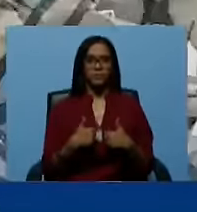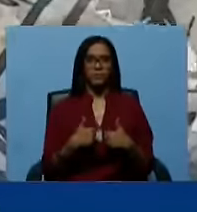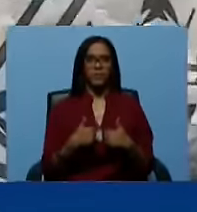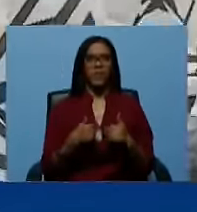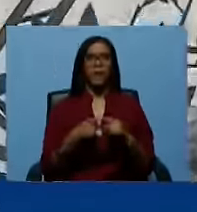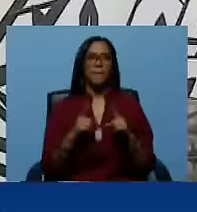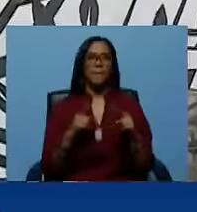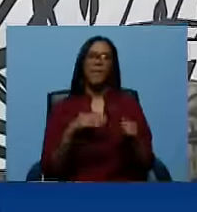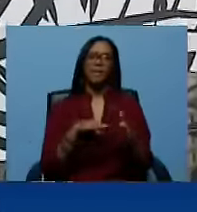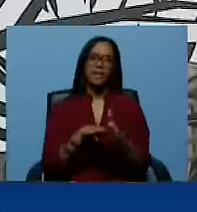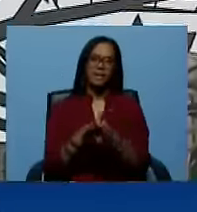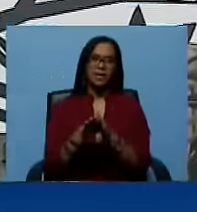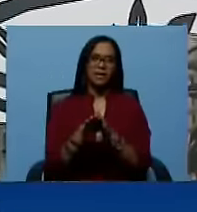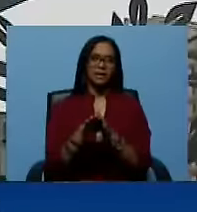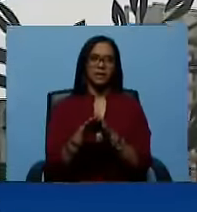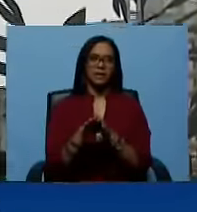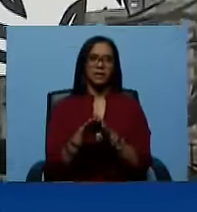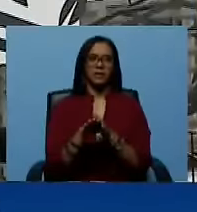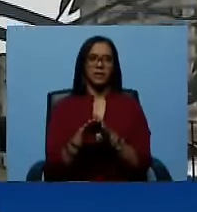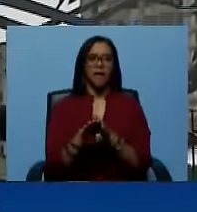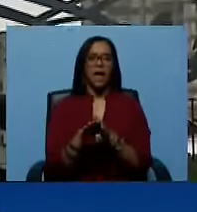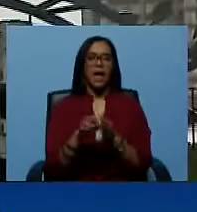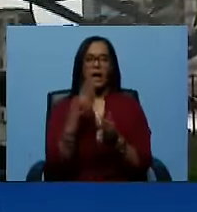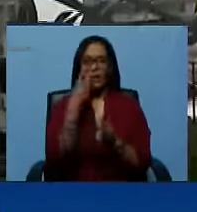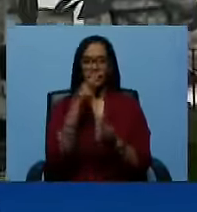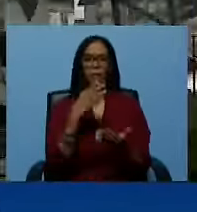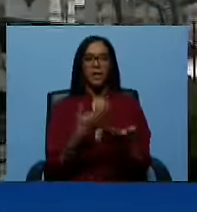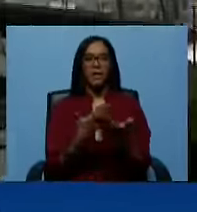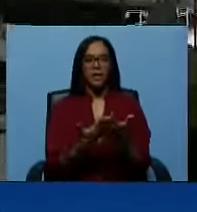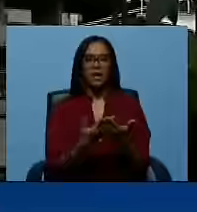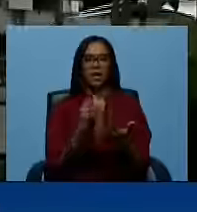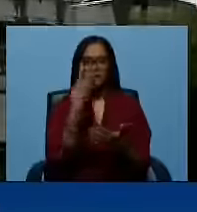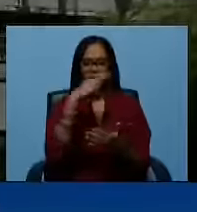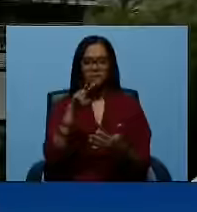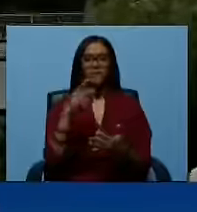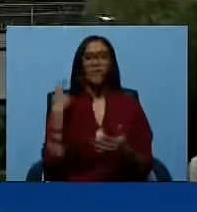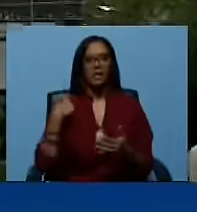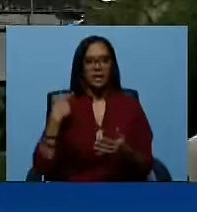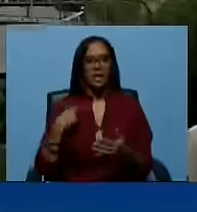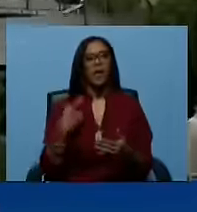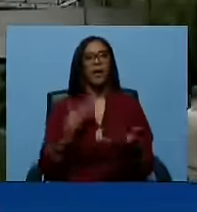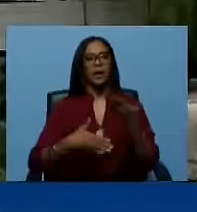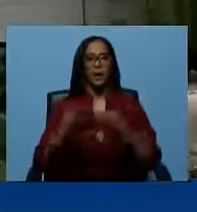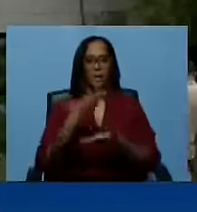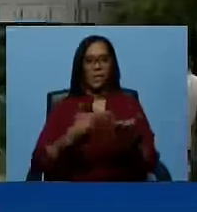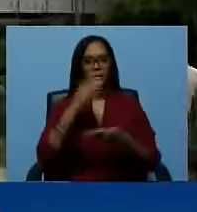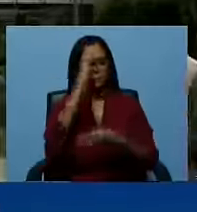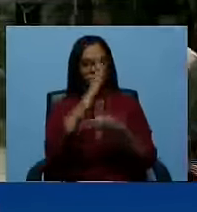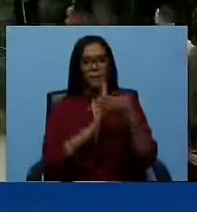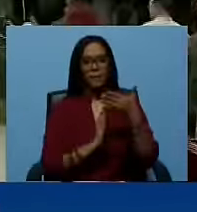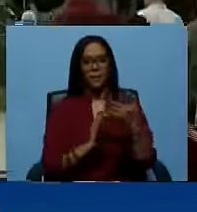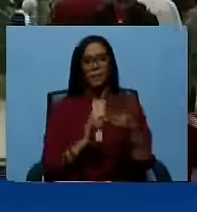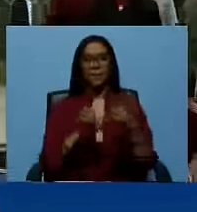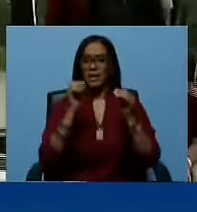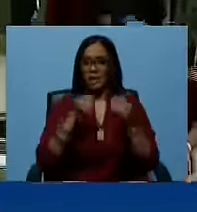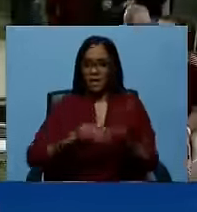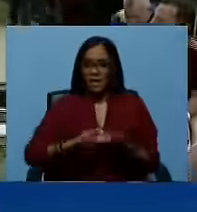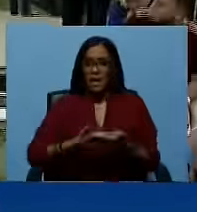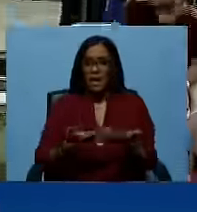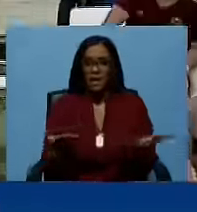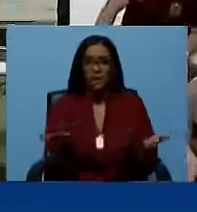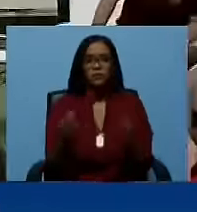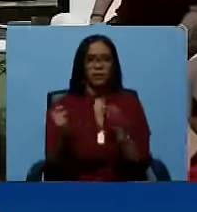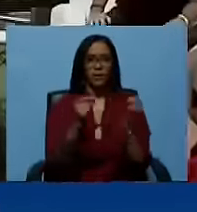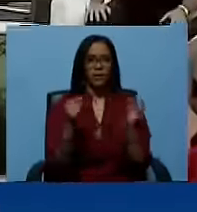pero trasciende a la visión partidista. Es una visión que yo tengo y que comparto humildemente. La lanzo al debate.